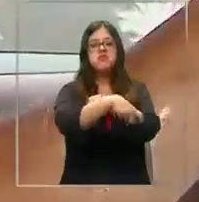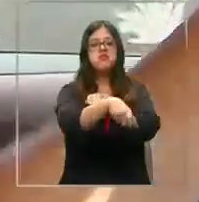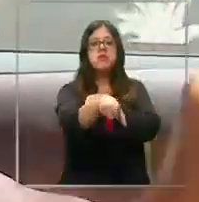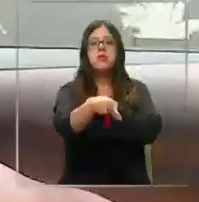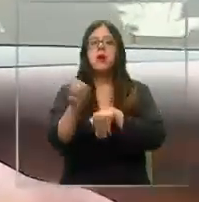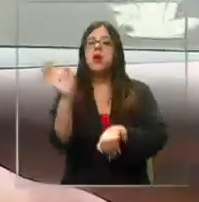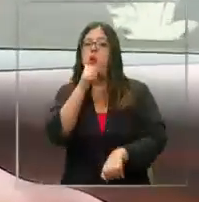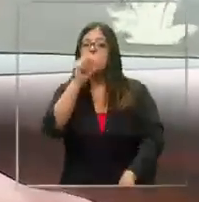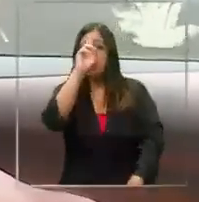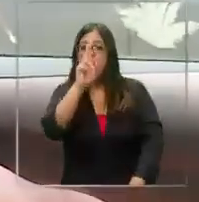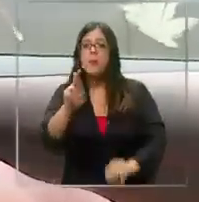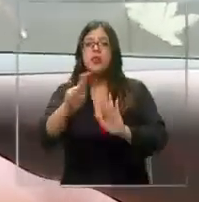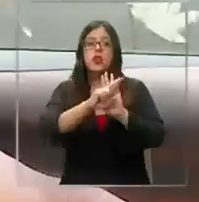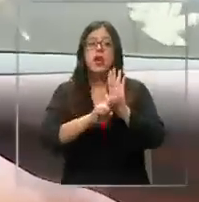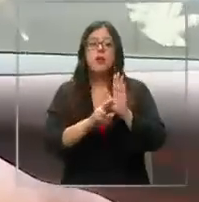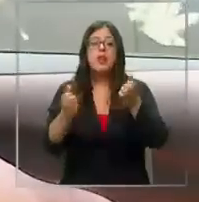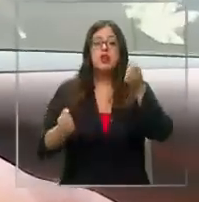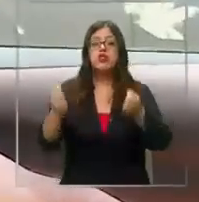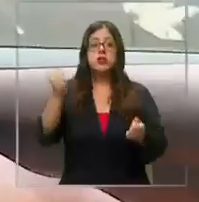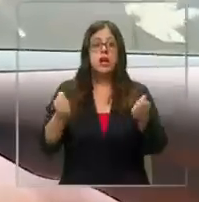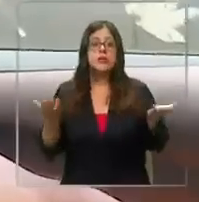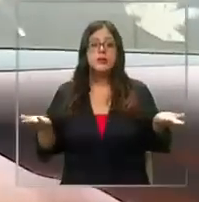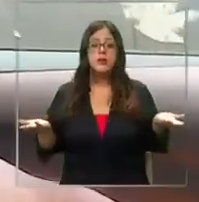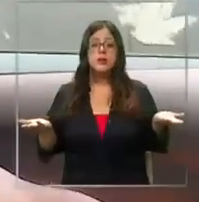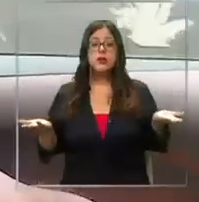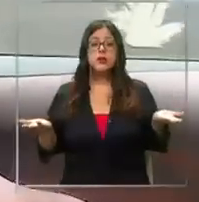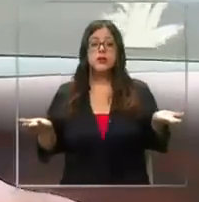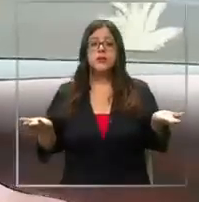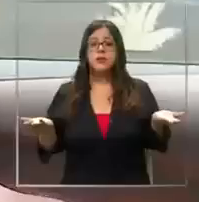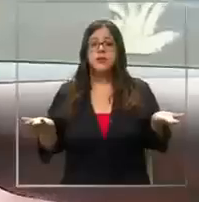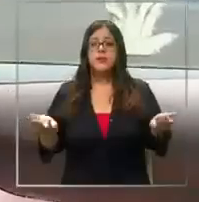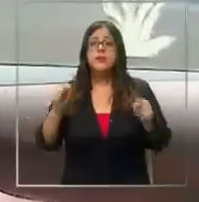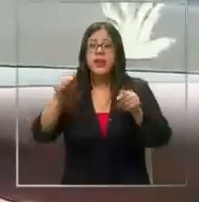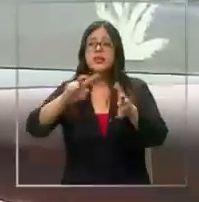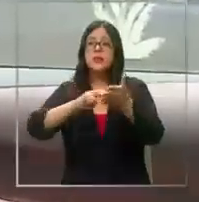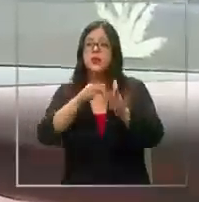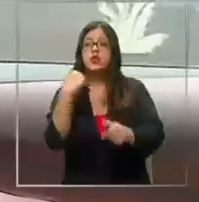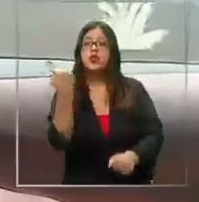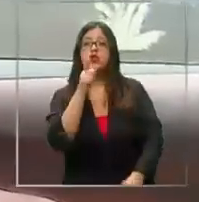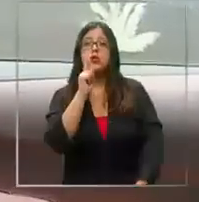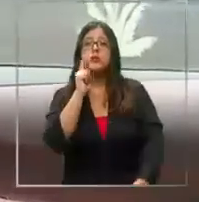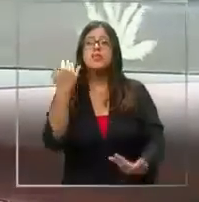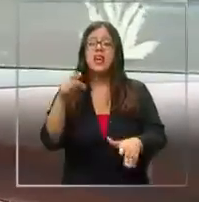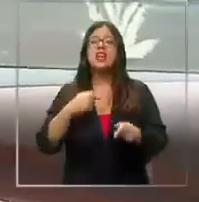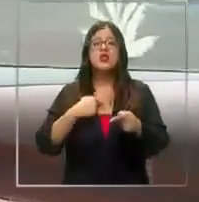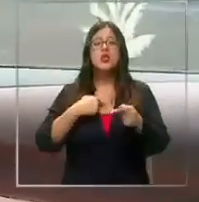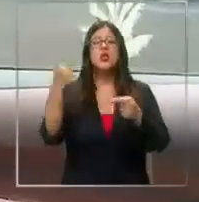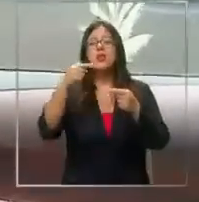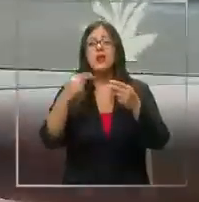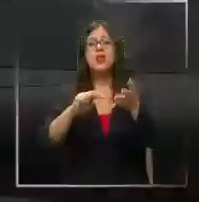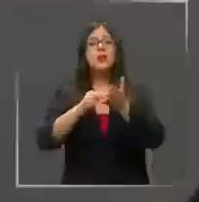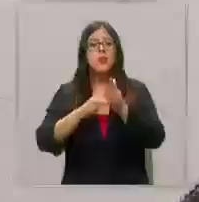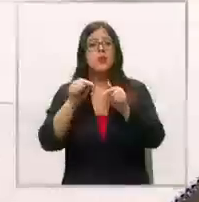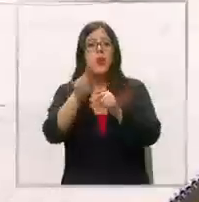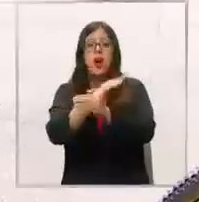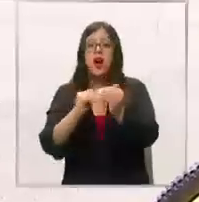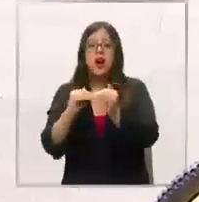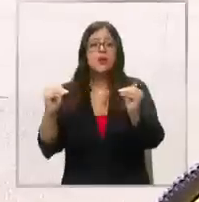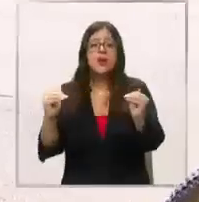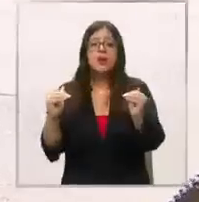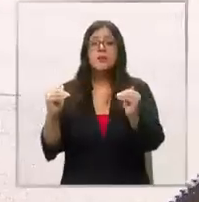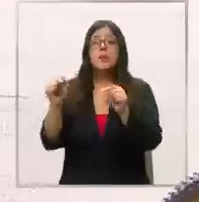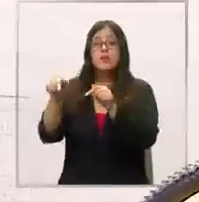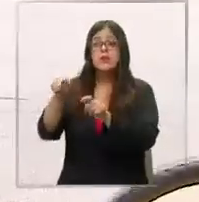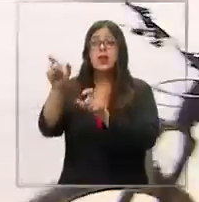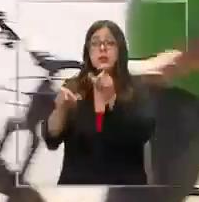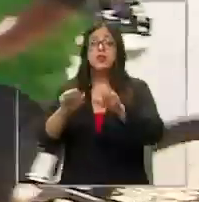respetan los reglamentos del tránsito. Así que es el problema que tenemos. Yo he tenido varias veces problemas por eso. Al igual que